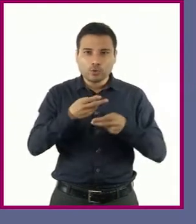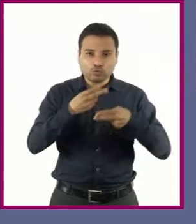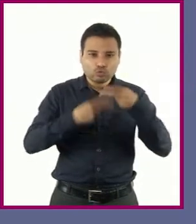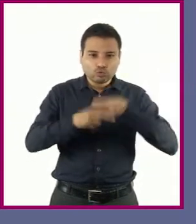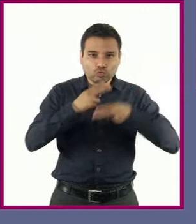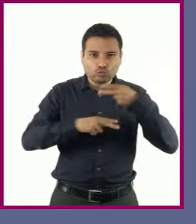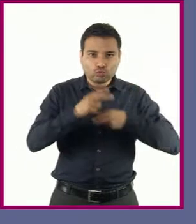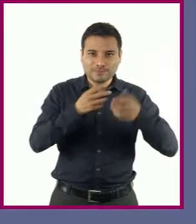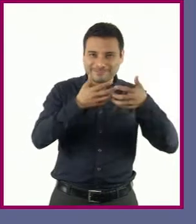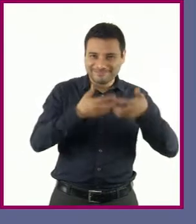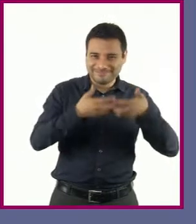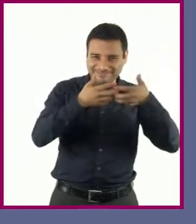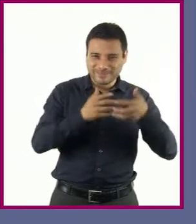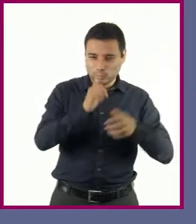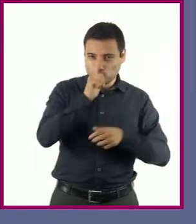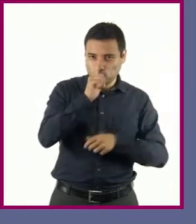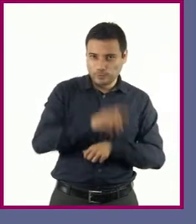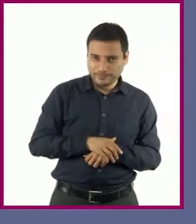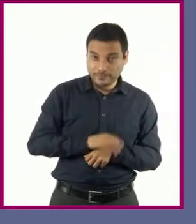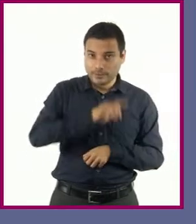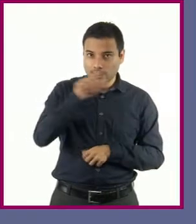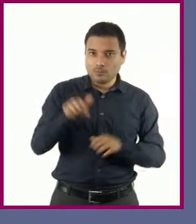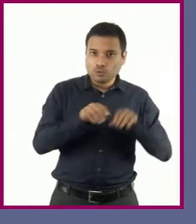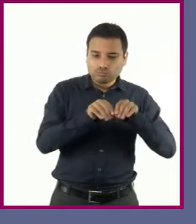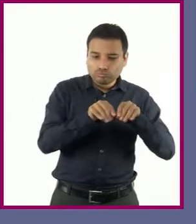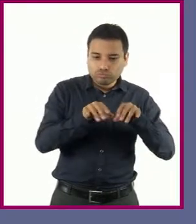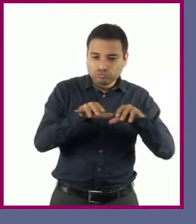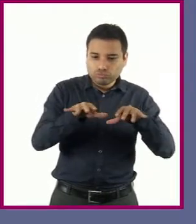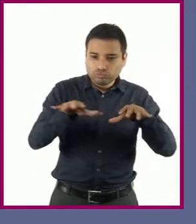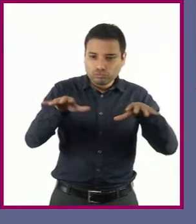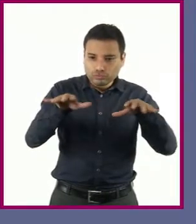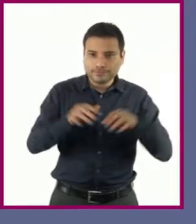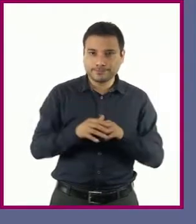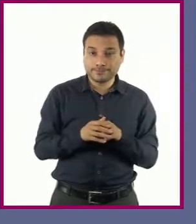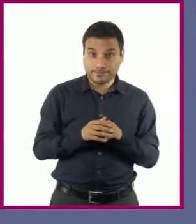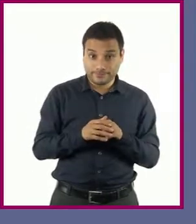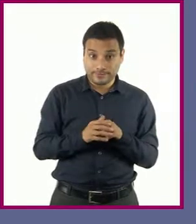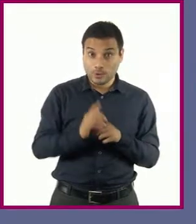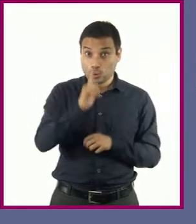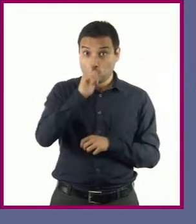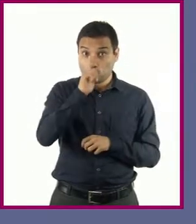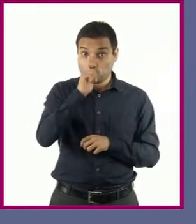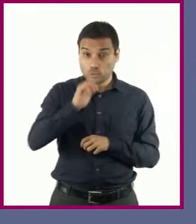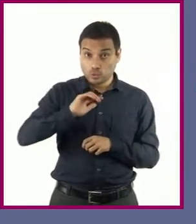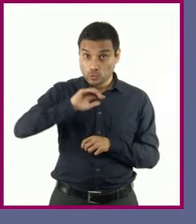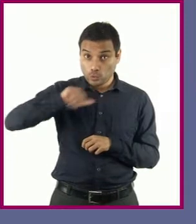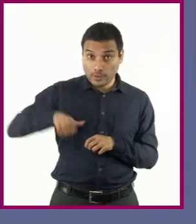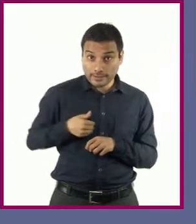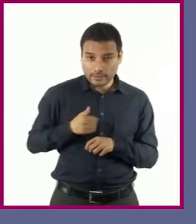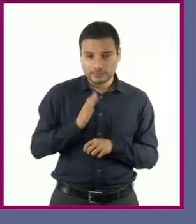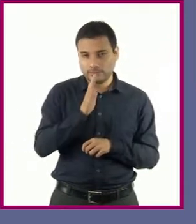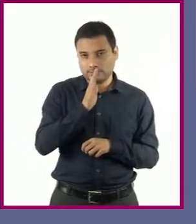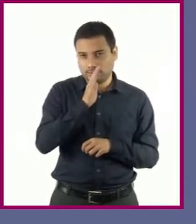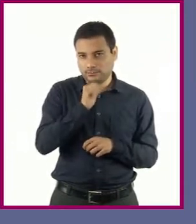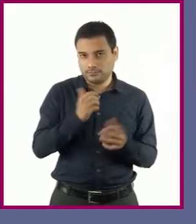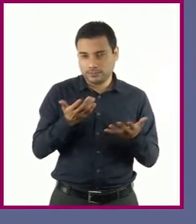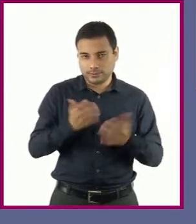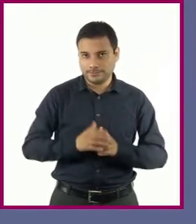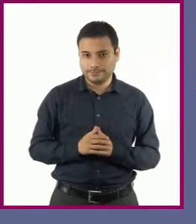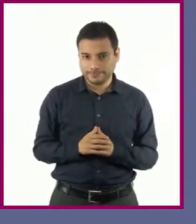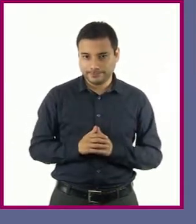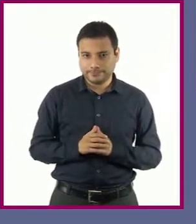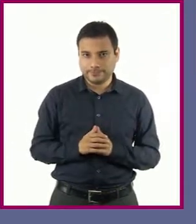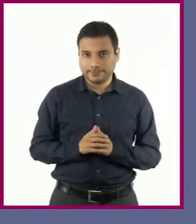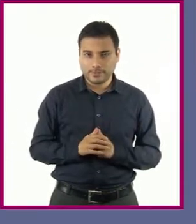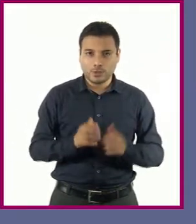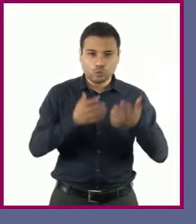se transporta inmediatamente para hacerla llegar al consumidor, pues la electricidad no puede almacenarse tan fácil como otros productos. Normalmente las